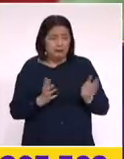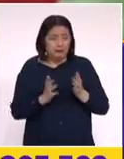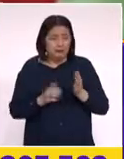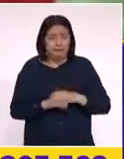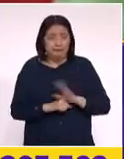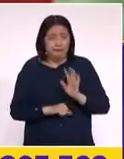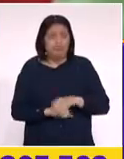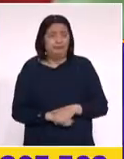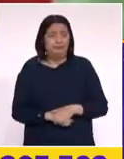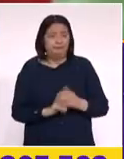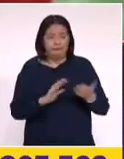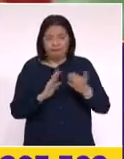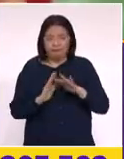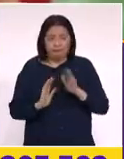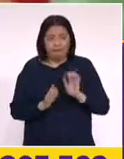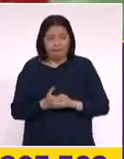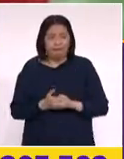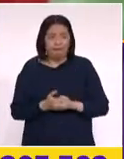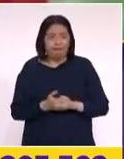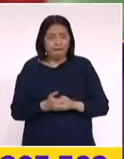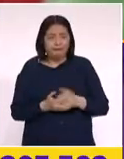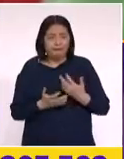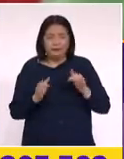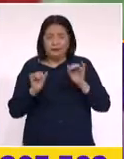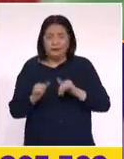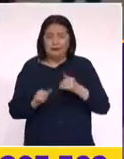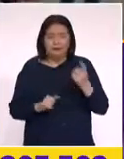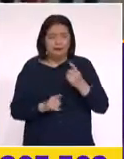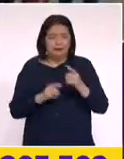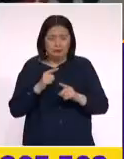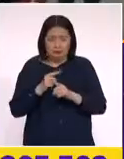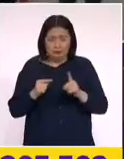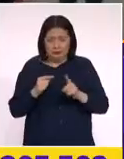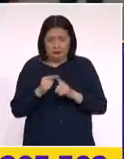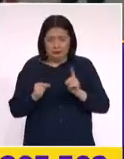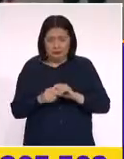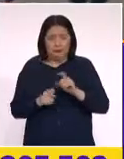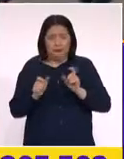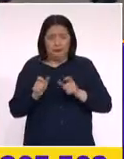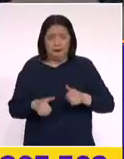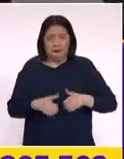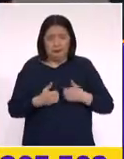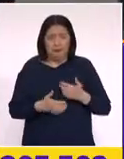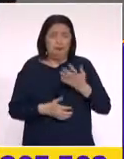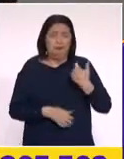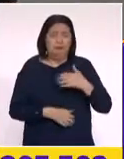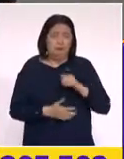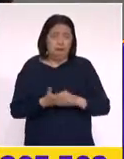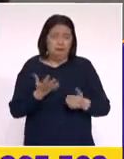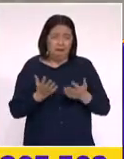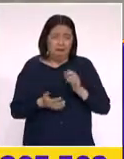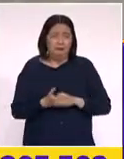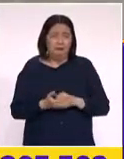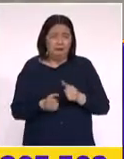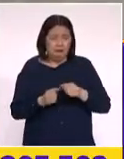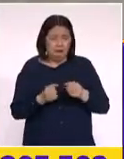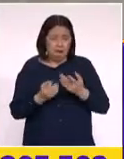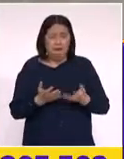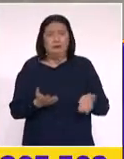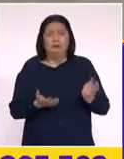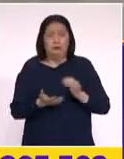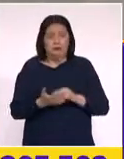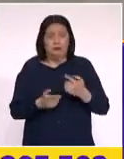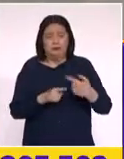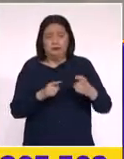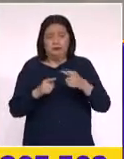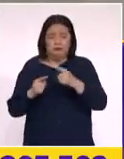guerra. O sea, la ciudad se ha quedado solamente con la mitad de sus habitantes. Y es tal vez una cifra que se repite